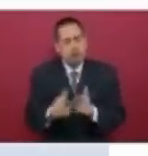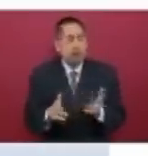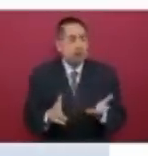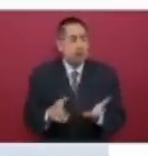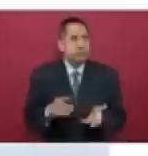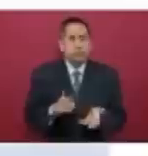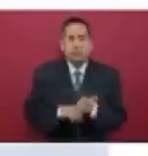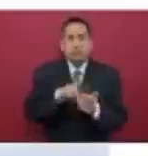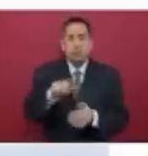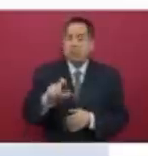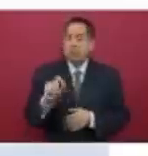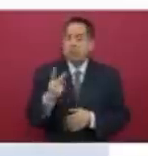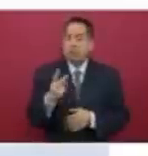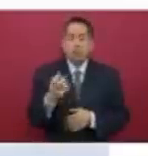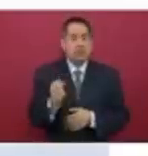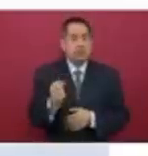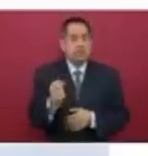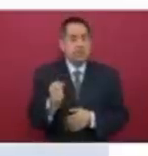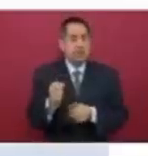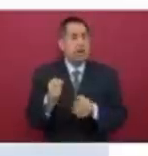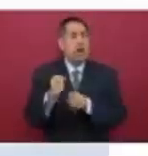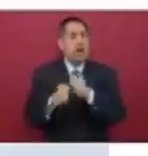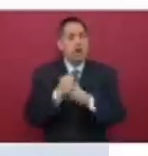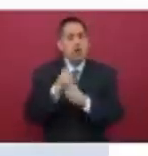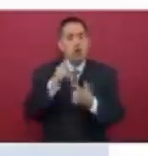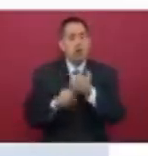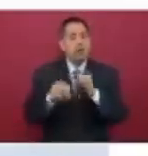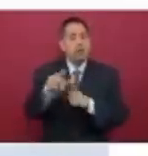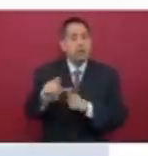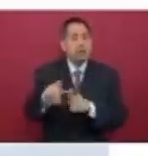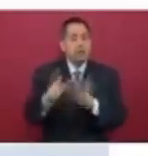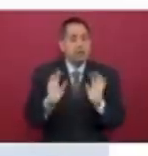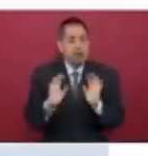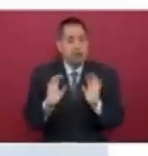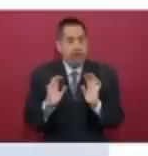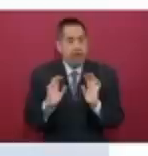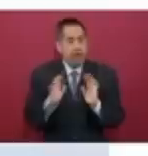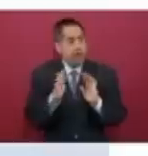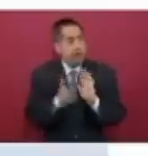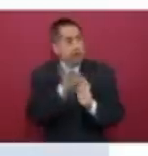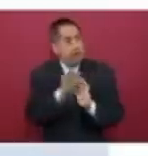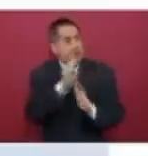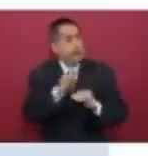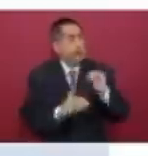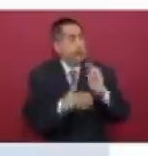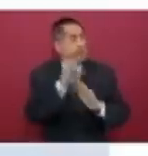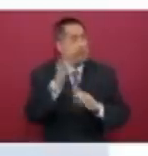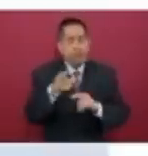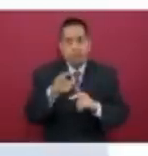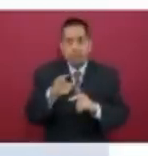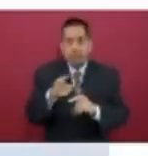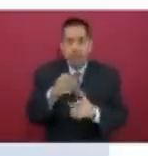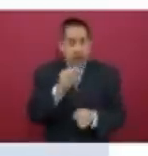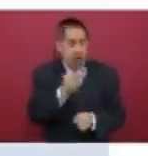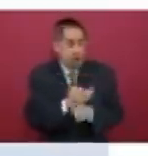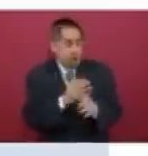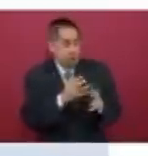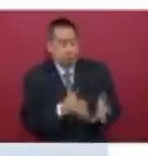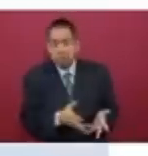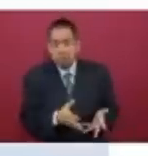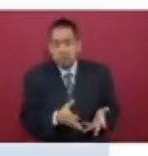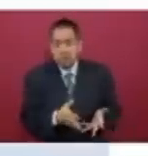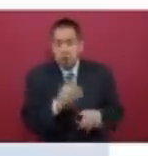el 22 de septiembre de 2017 terminó la construcción y desde ese momento la planta está